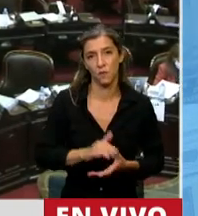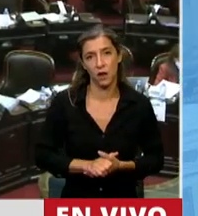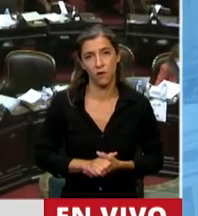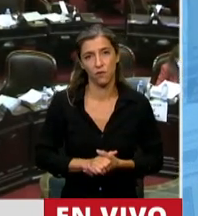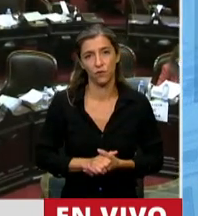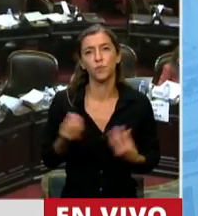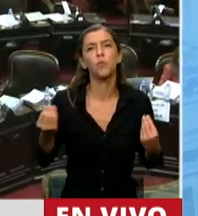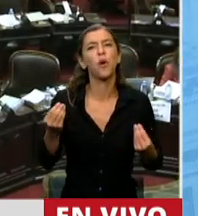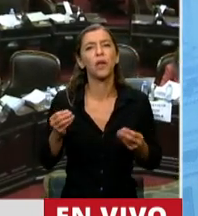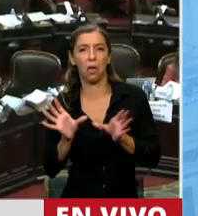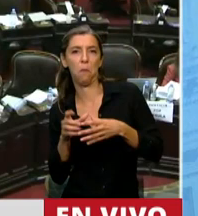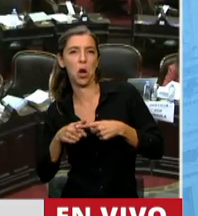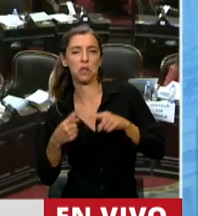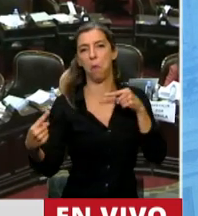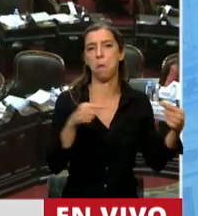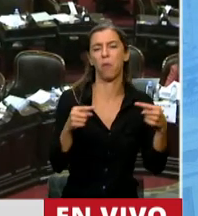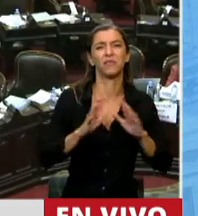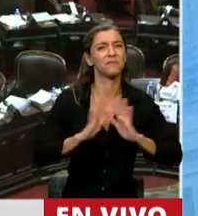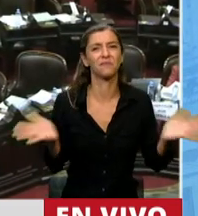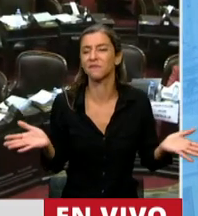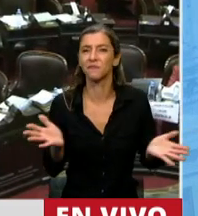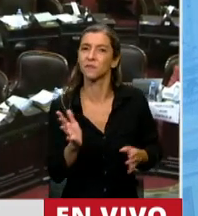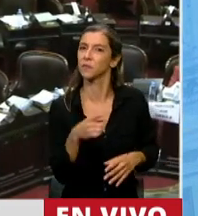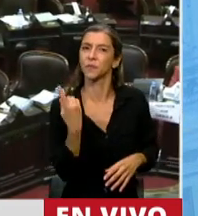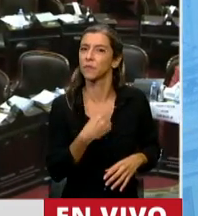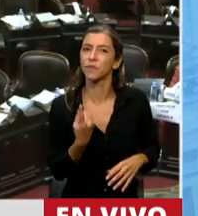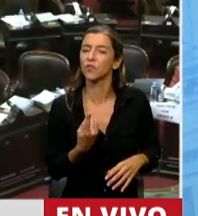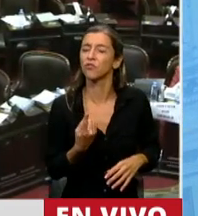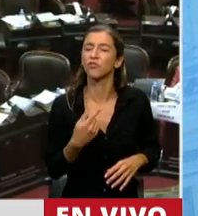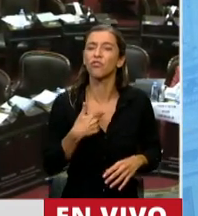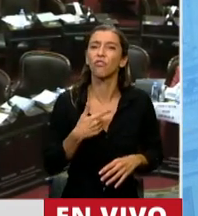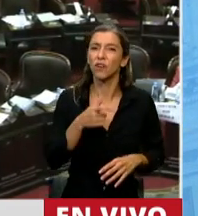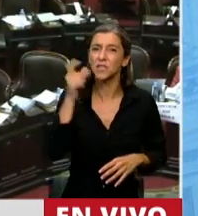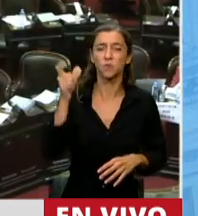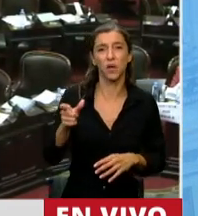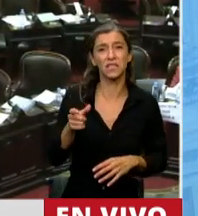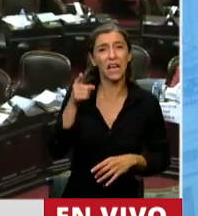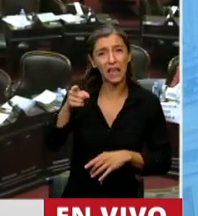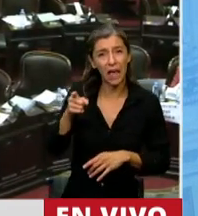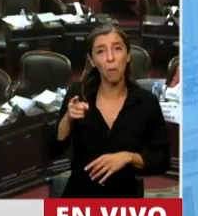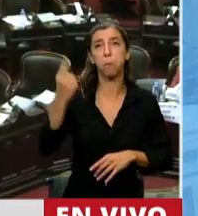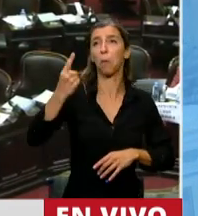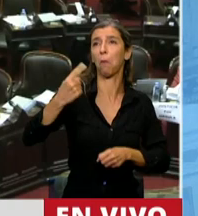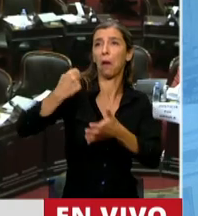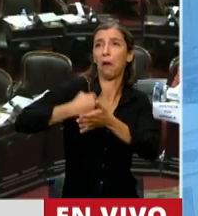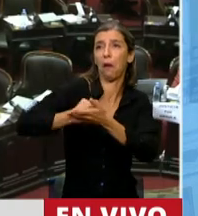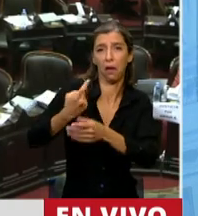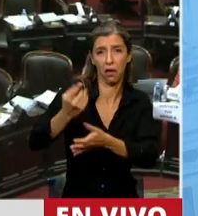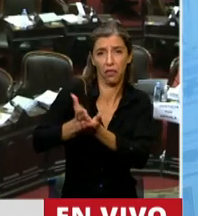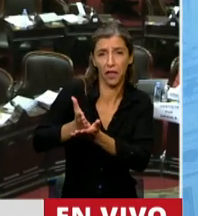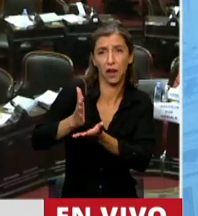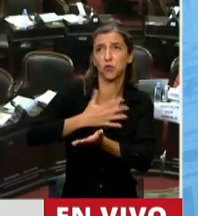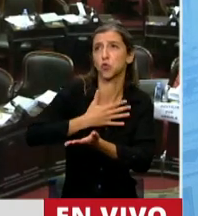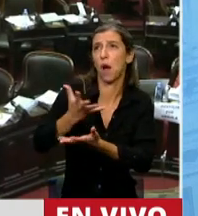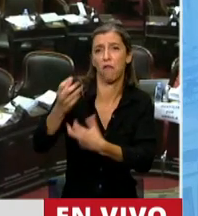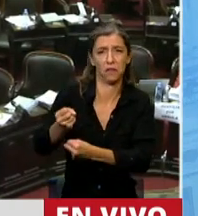Pero también le vamos a contestar que no solo no son los pioneros de los derechos humanos, sino que fueron en ese partido